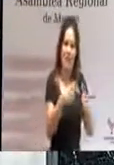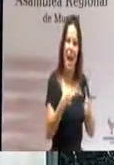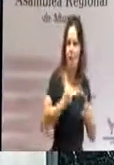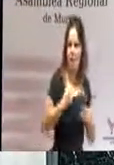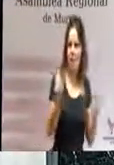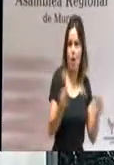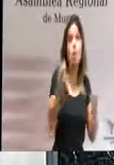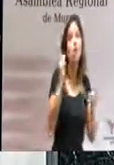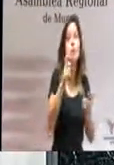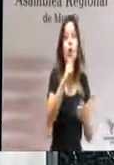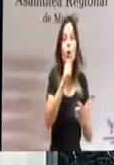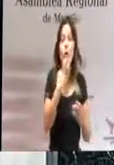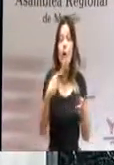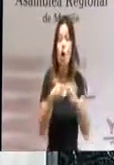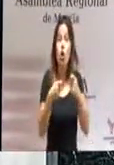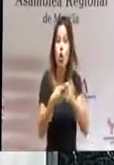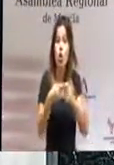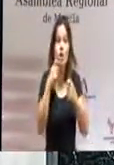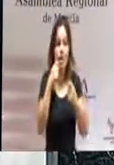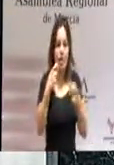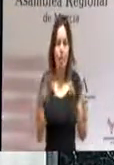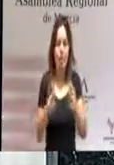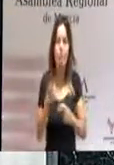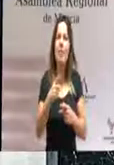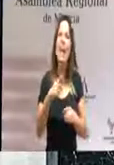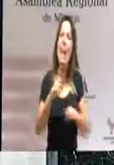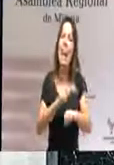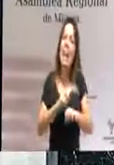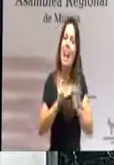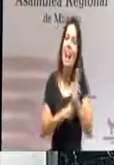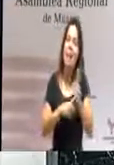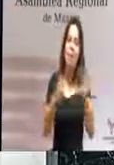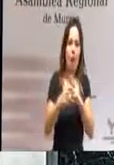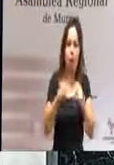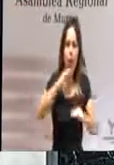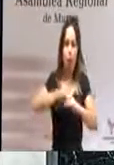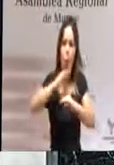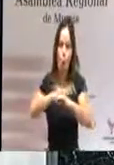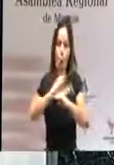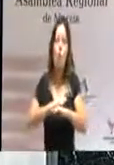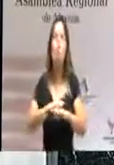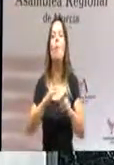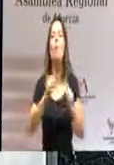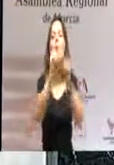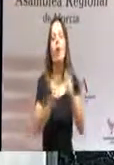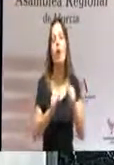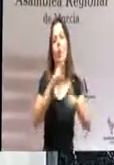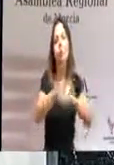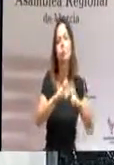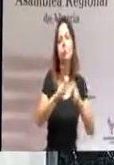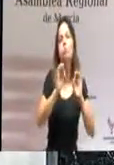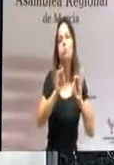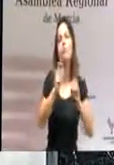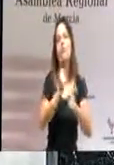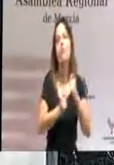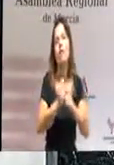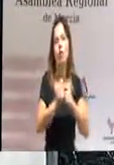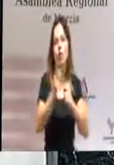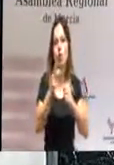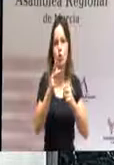los conciertos sanitarios y cumpliendo la ley de plazos. Hay que reformar el modelo de financiación sociosanitario, redefiniendo estructural